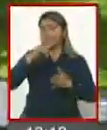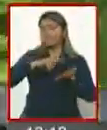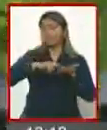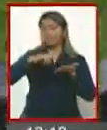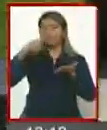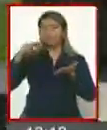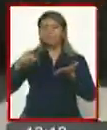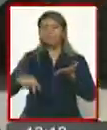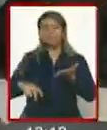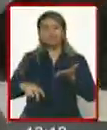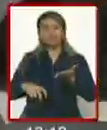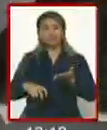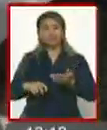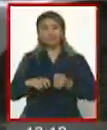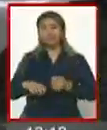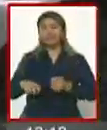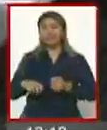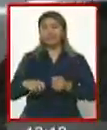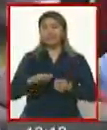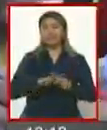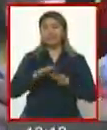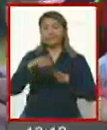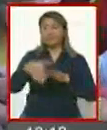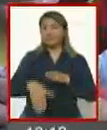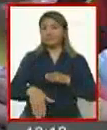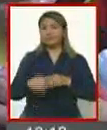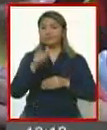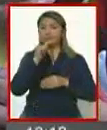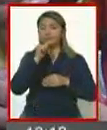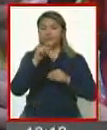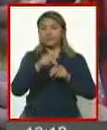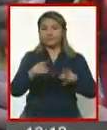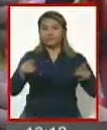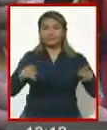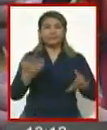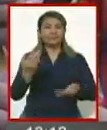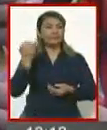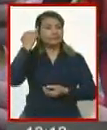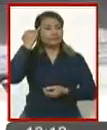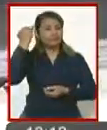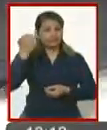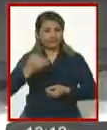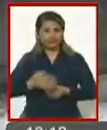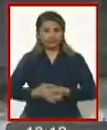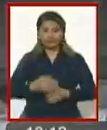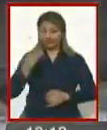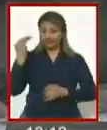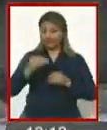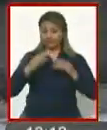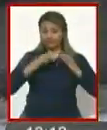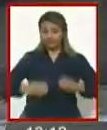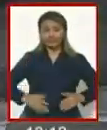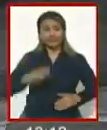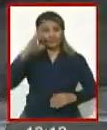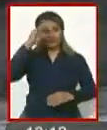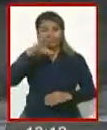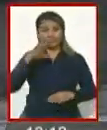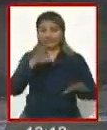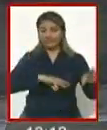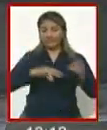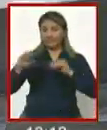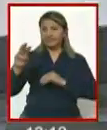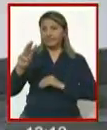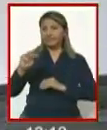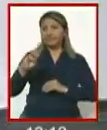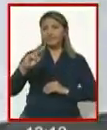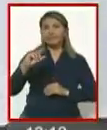levantó, bajó y accidentalmente cayó a la piscina. Eso es lo que inicialmente se tiene, ¿no? Finalmente el cuerpo del menor fue trasladado a la